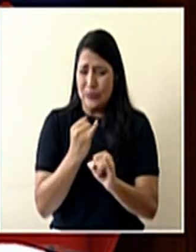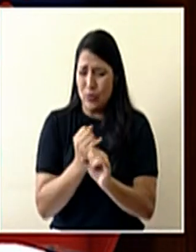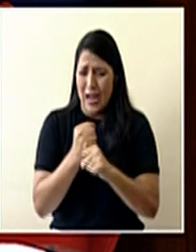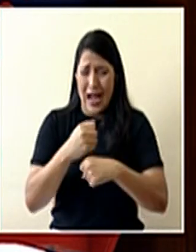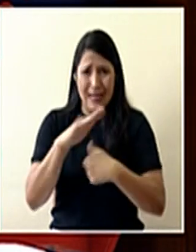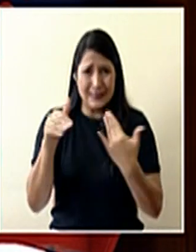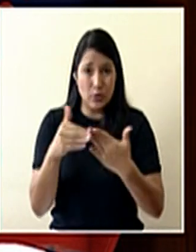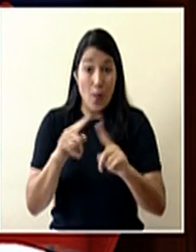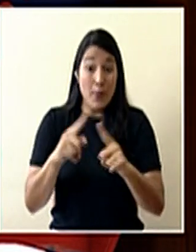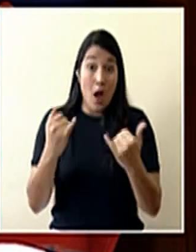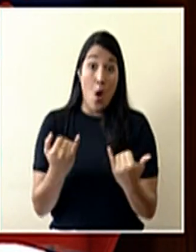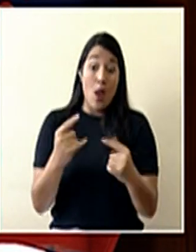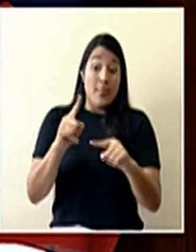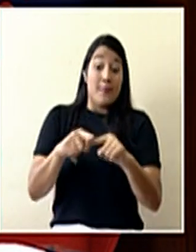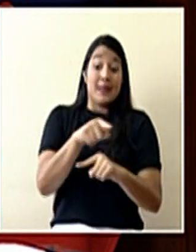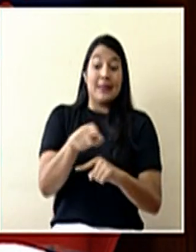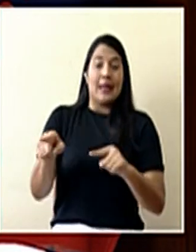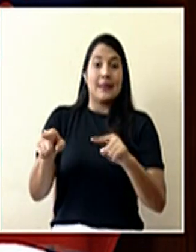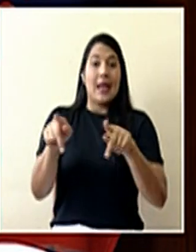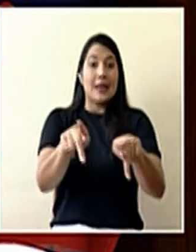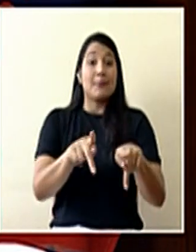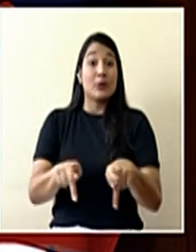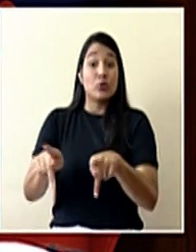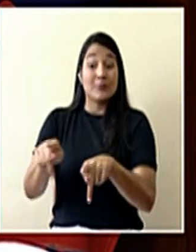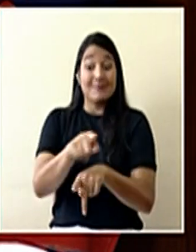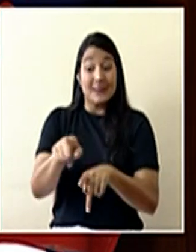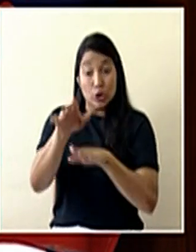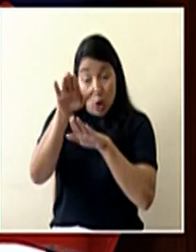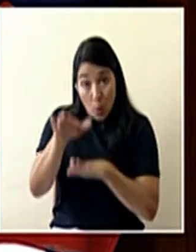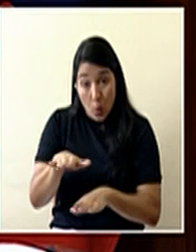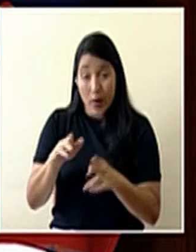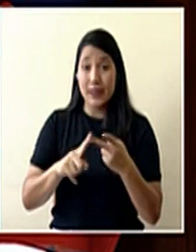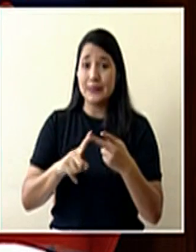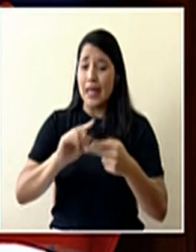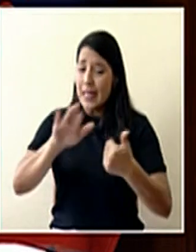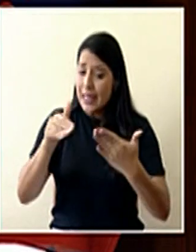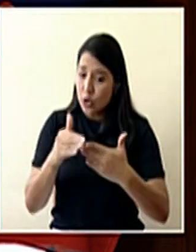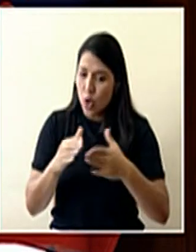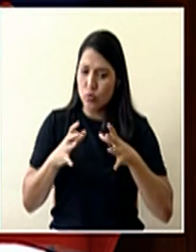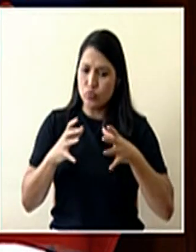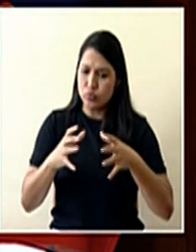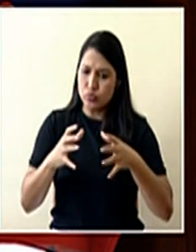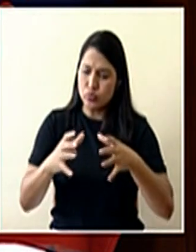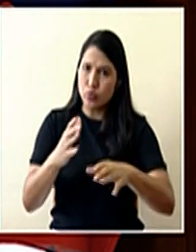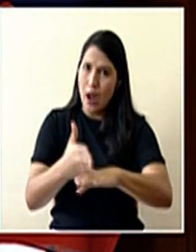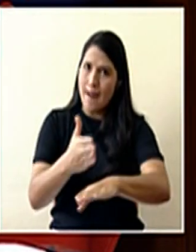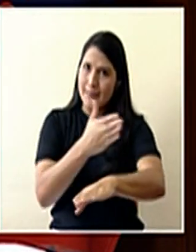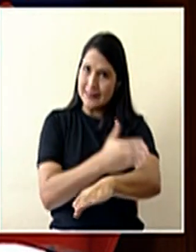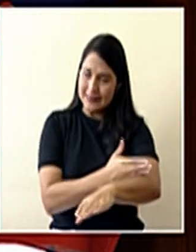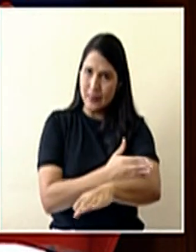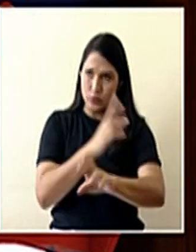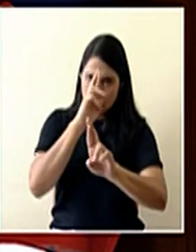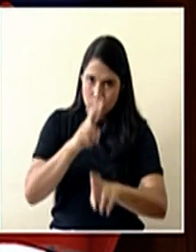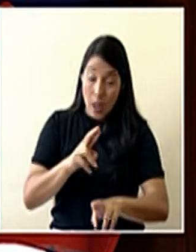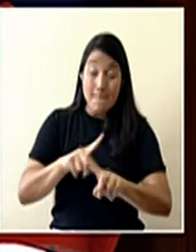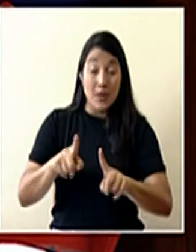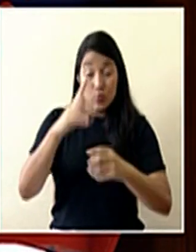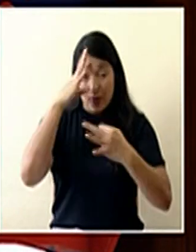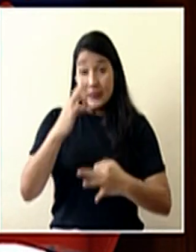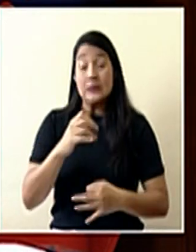en la cancha de la población, de que la población haga caso, de que entre todos avancemos, pero sí fue una decisión muy